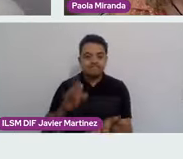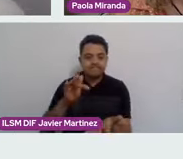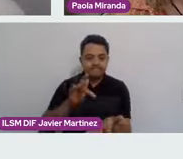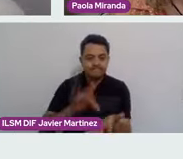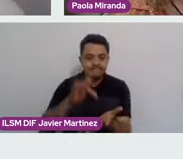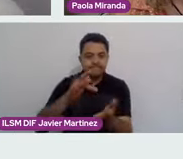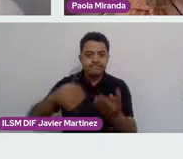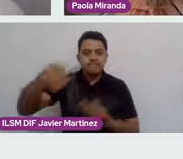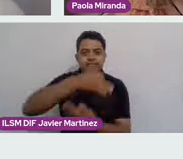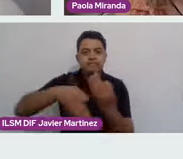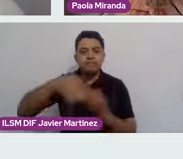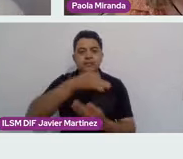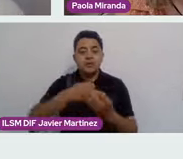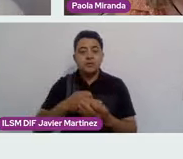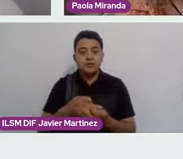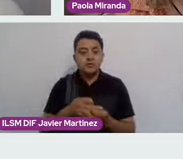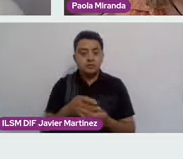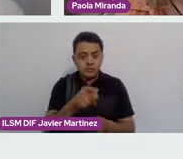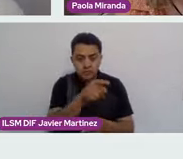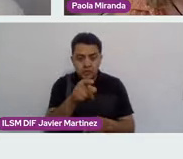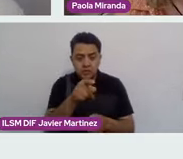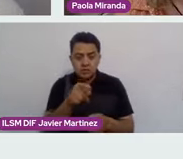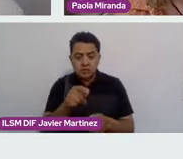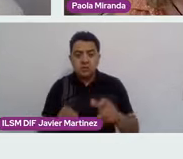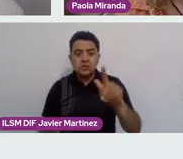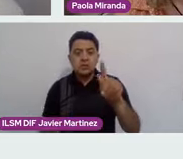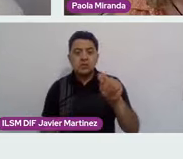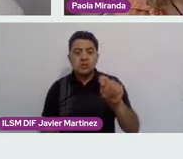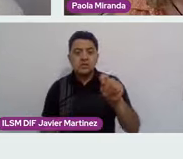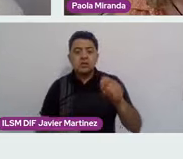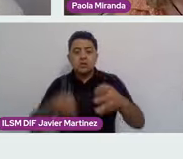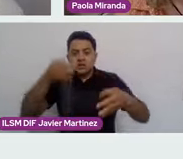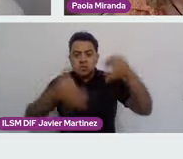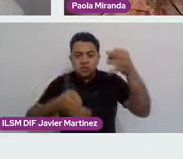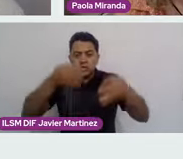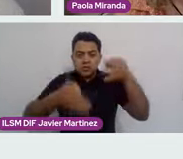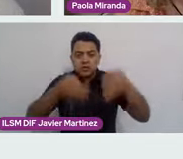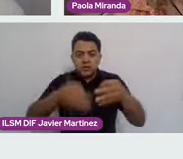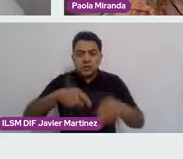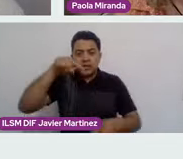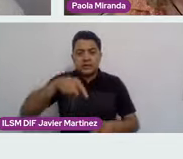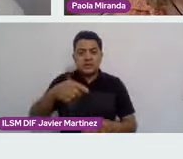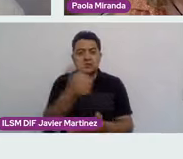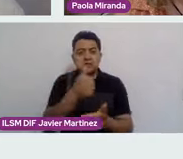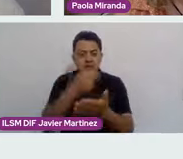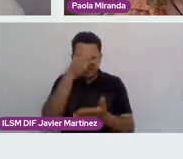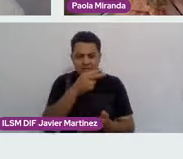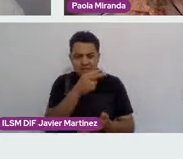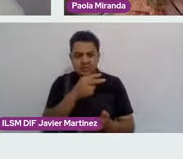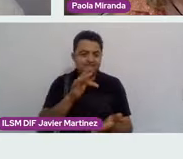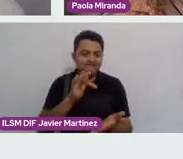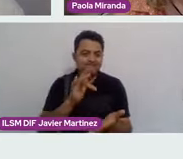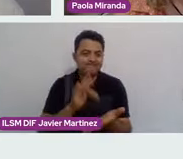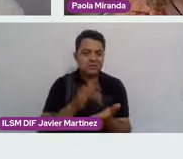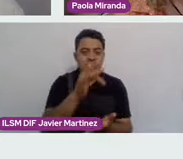magistrado Marta Leticia Mercado y a la licenciada Norma por establecer este contacto, invitarme con